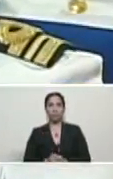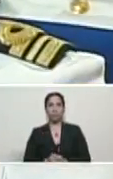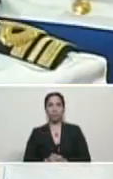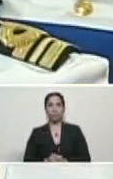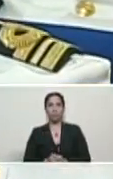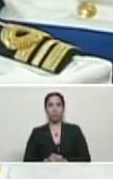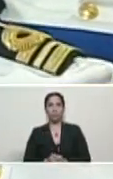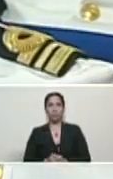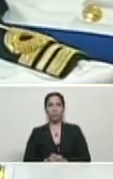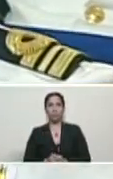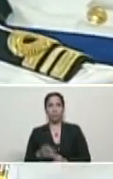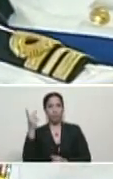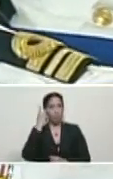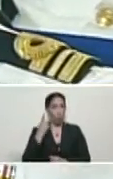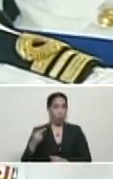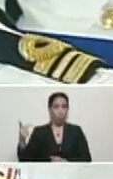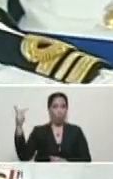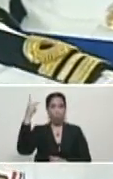y de la potencia